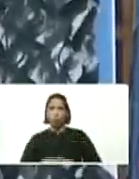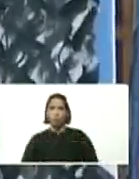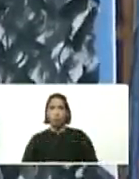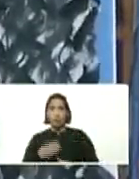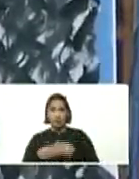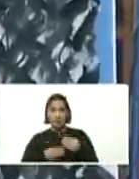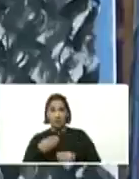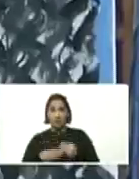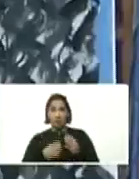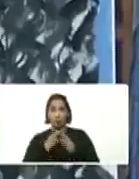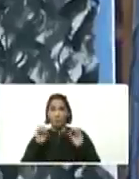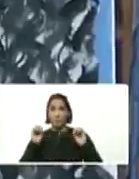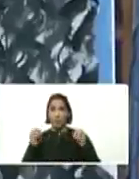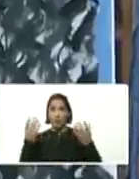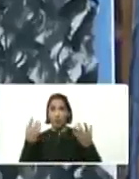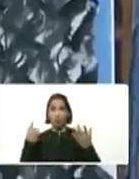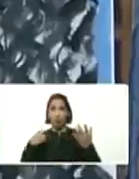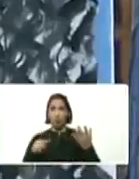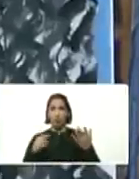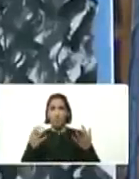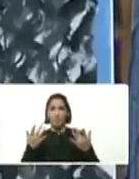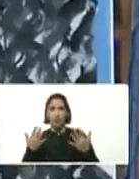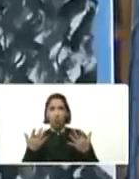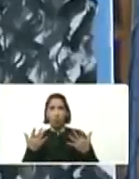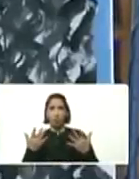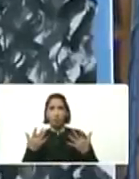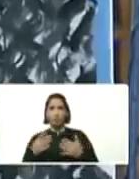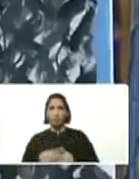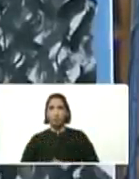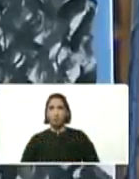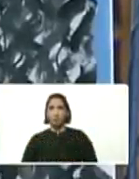realizamos ese milagro que tiene en las manos, presidente.